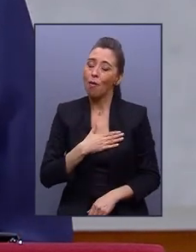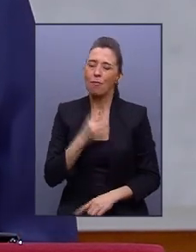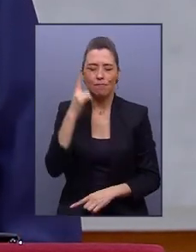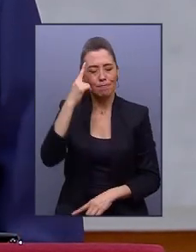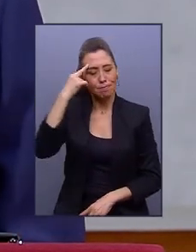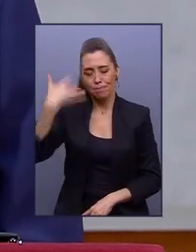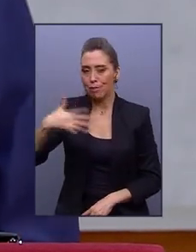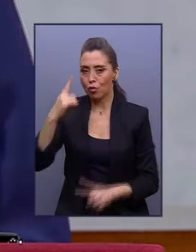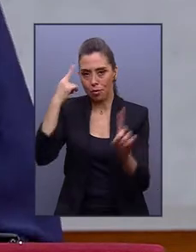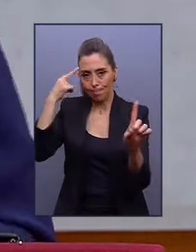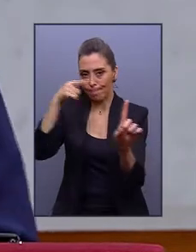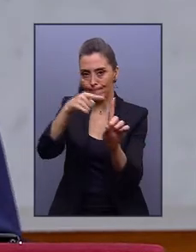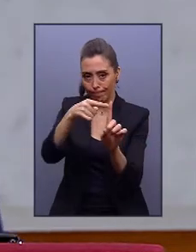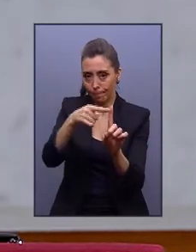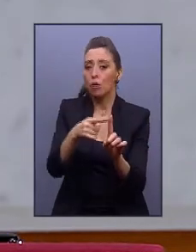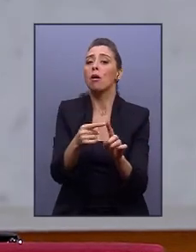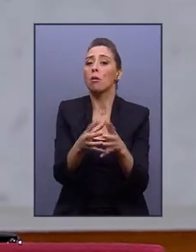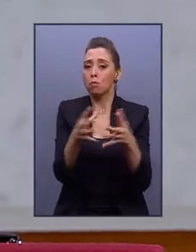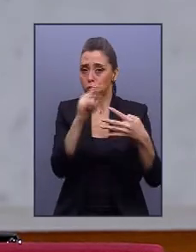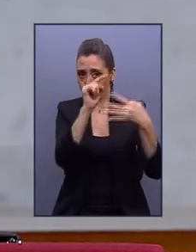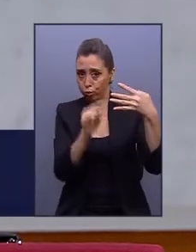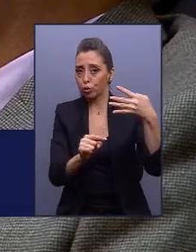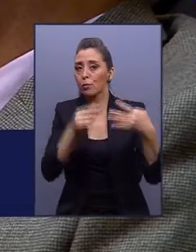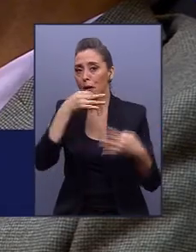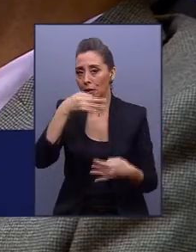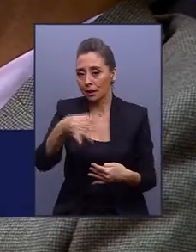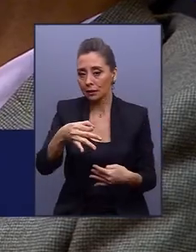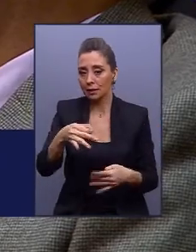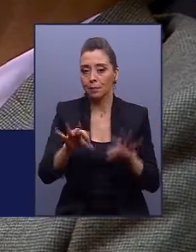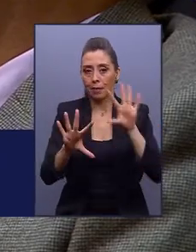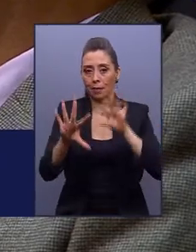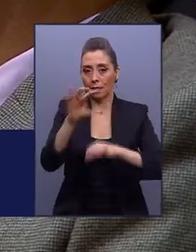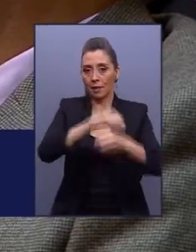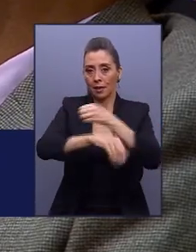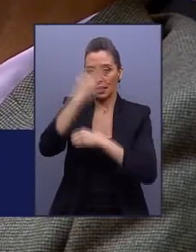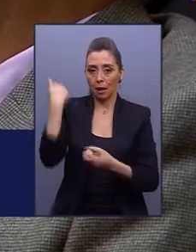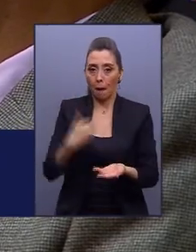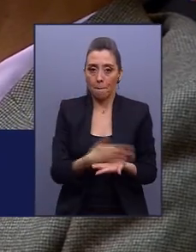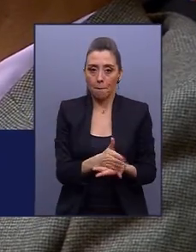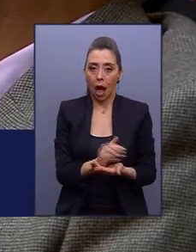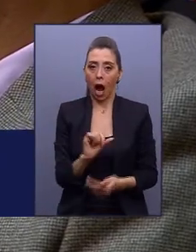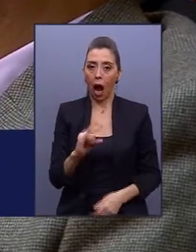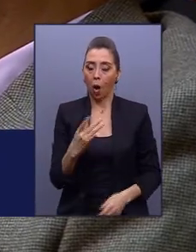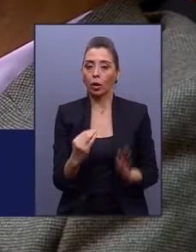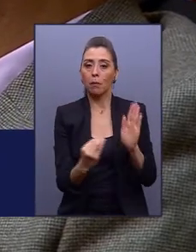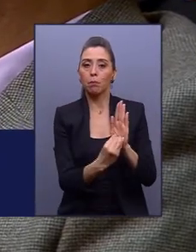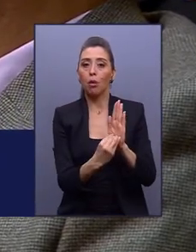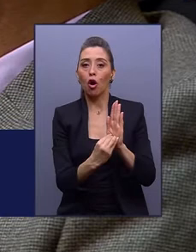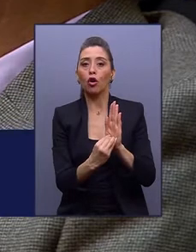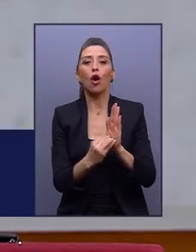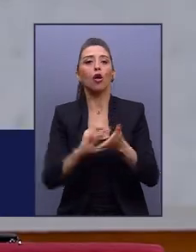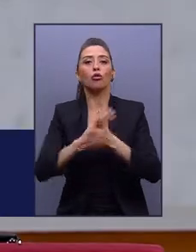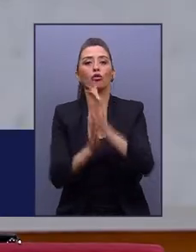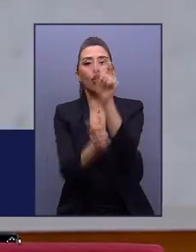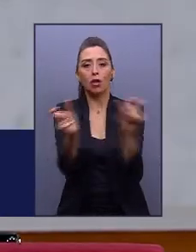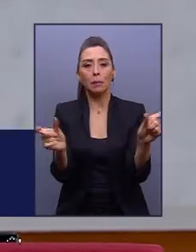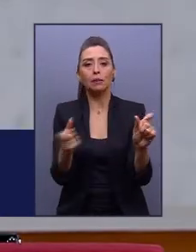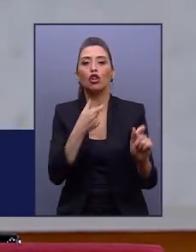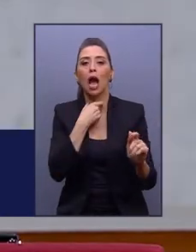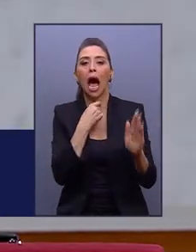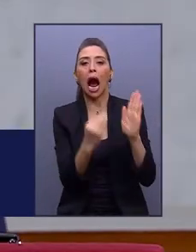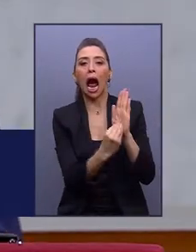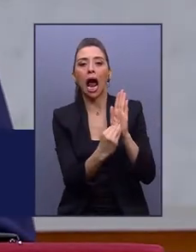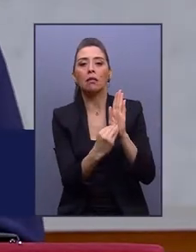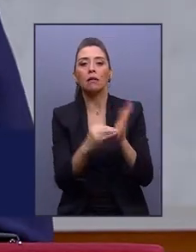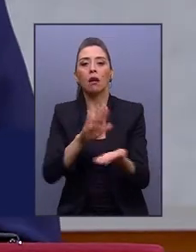prioritario. Y aquí también hay mucho que decir. Hace más de 10 años, el Plan Auge consagró el principio de universalidad y garantía en